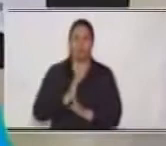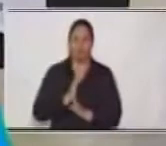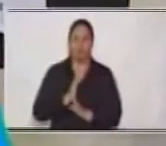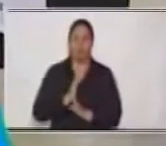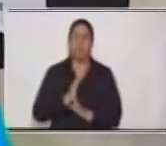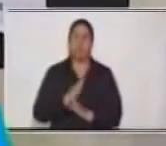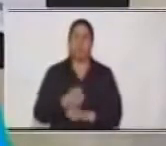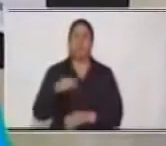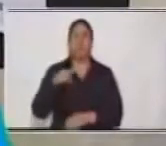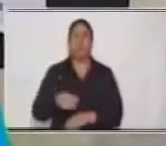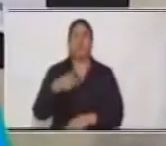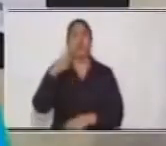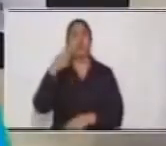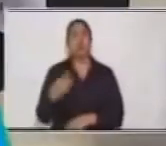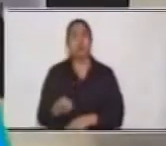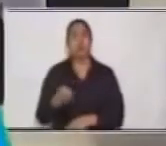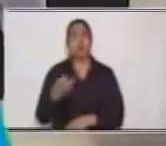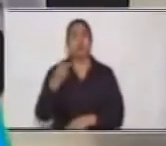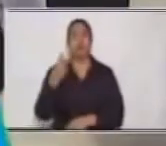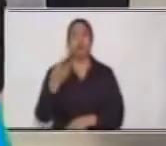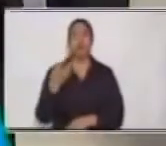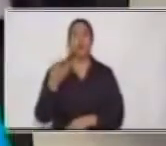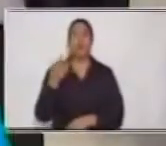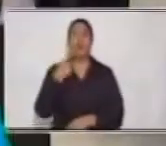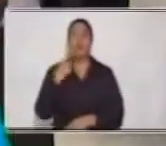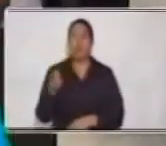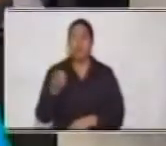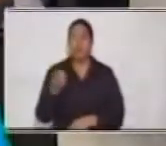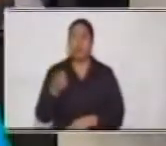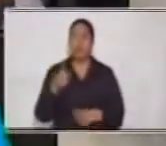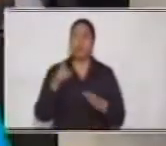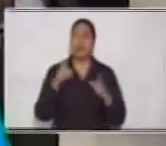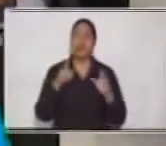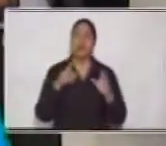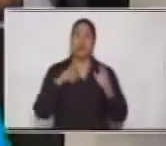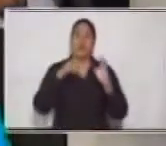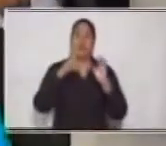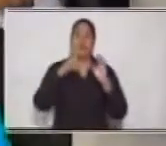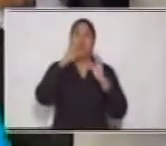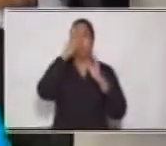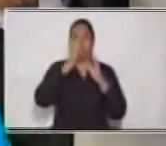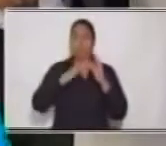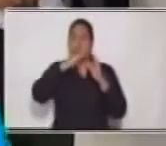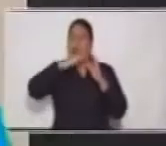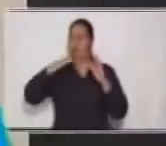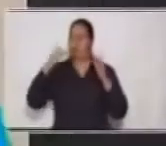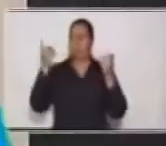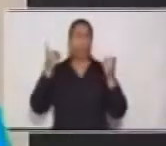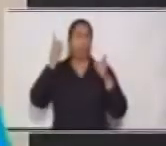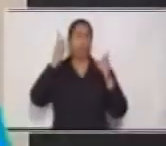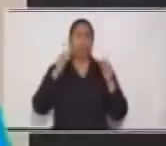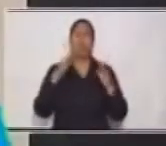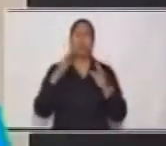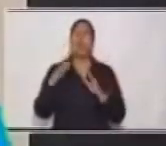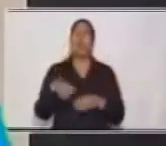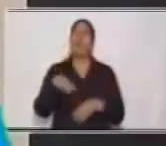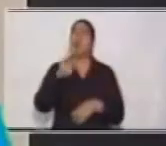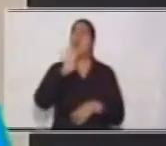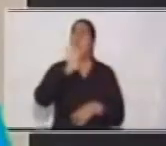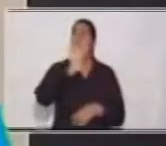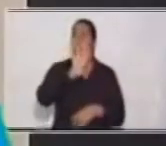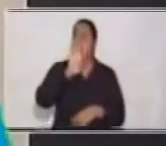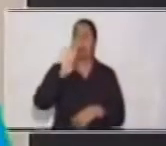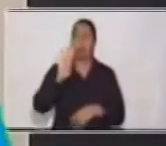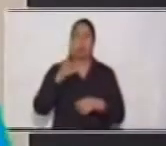la misma solicitud. Grafiquen 4y cuadrado menos 16x cuadrado igual a